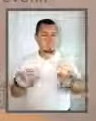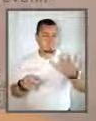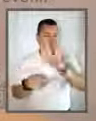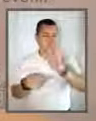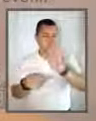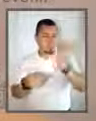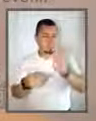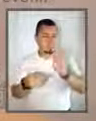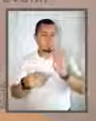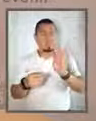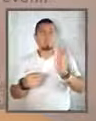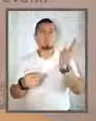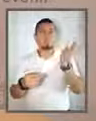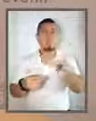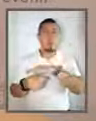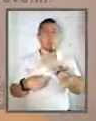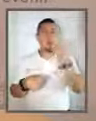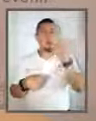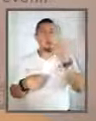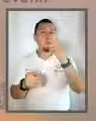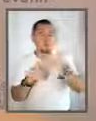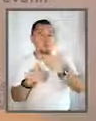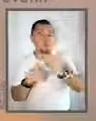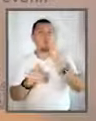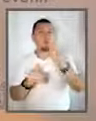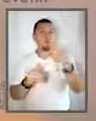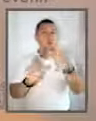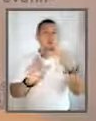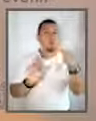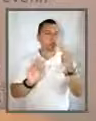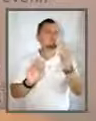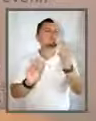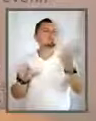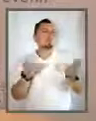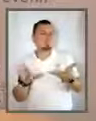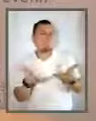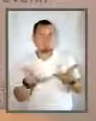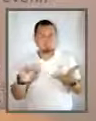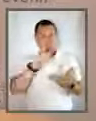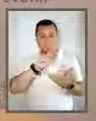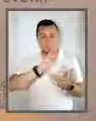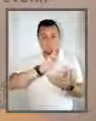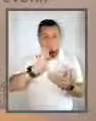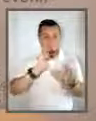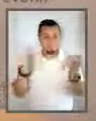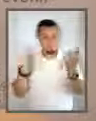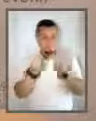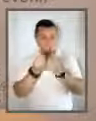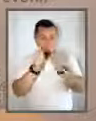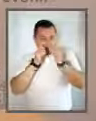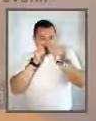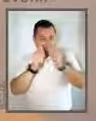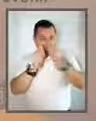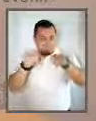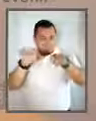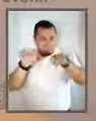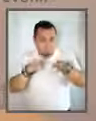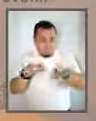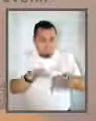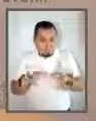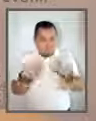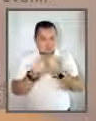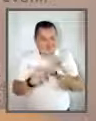ser un falso negativo. Es importante recalcar que estas revisiones forman parte del trabajo diario